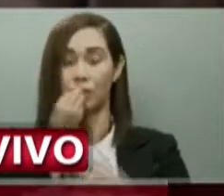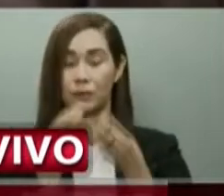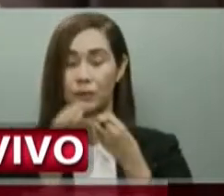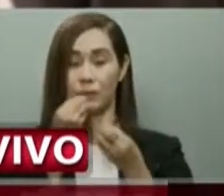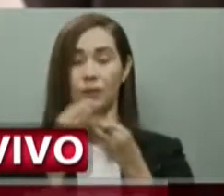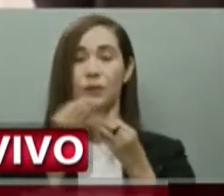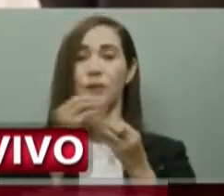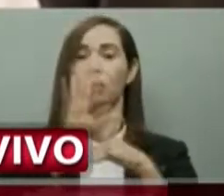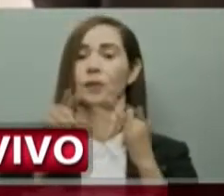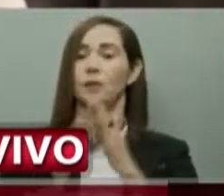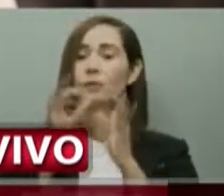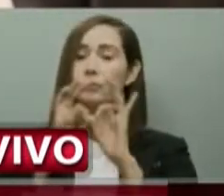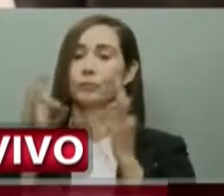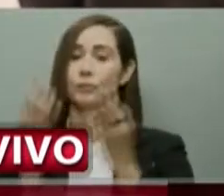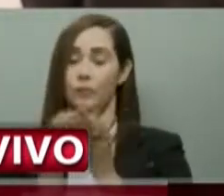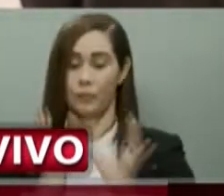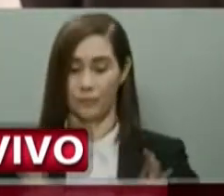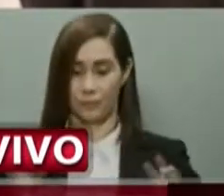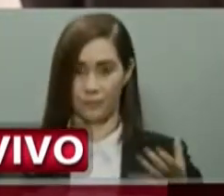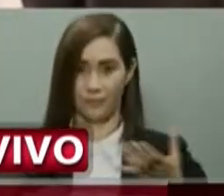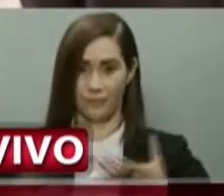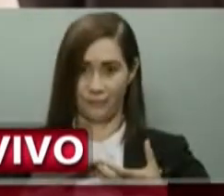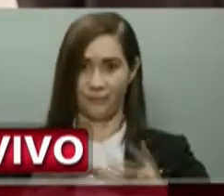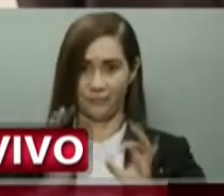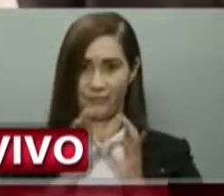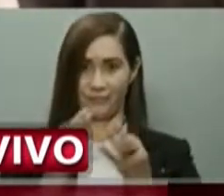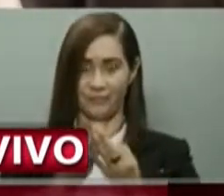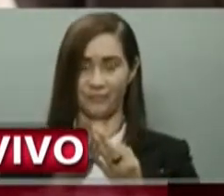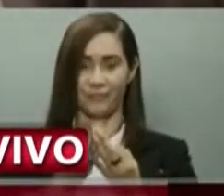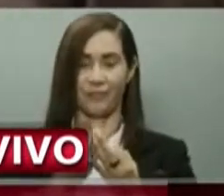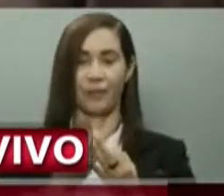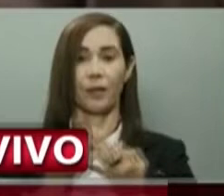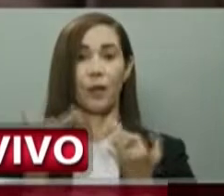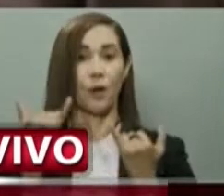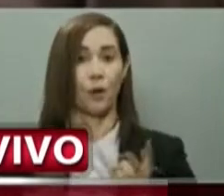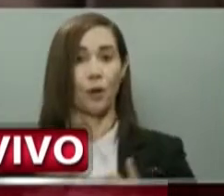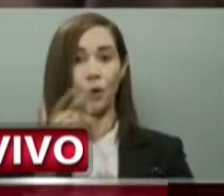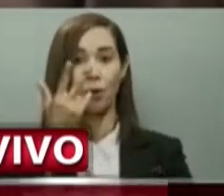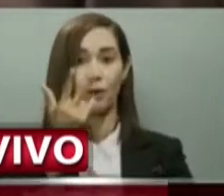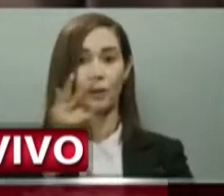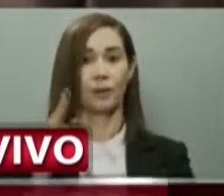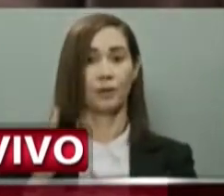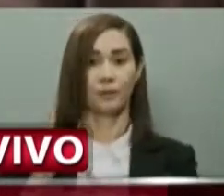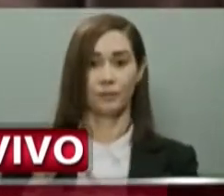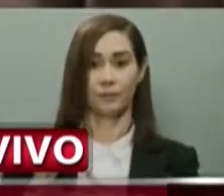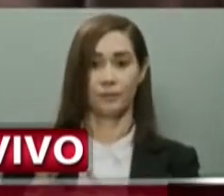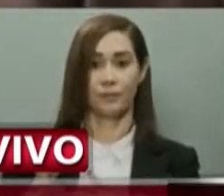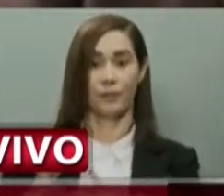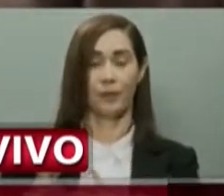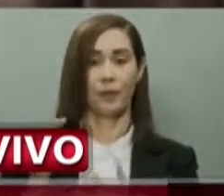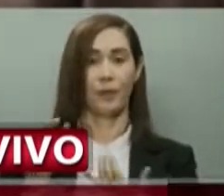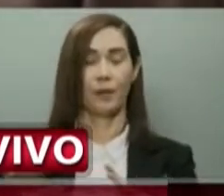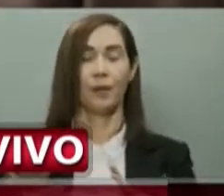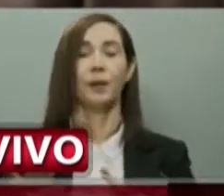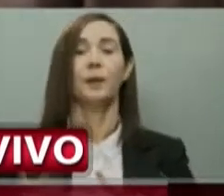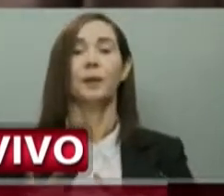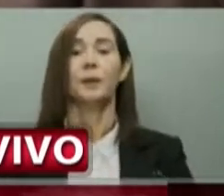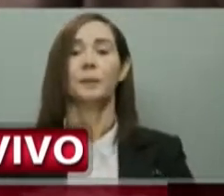consumo de la canasta familiar, hoy, 3 de noviembre, tenemos